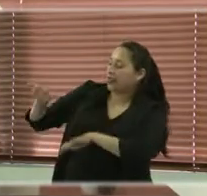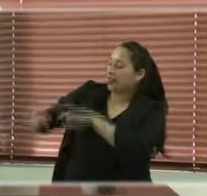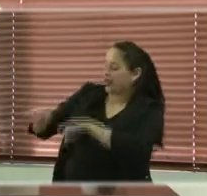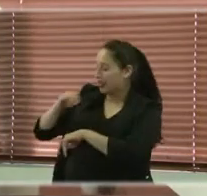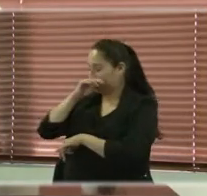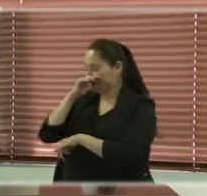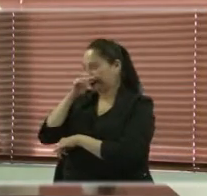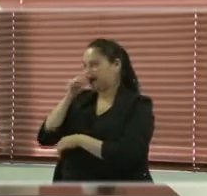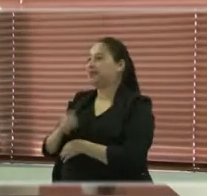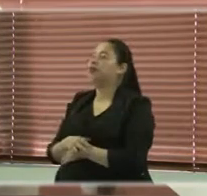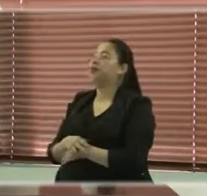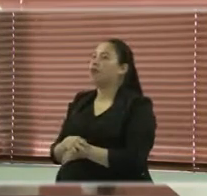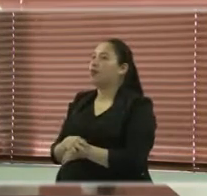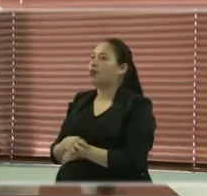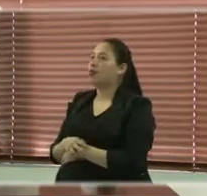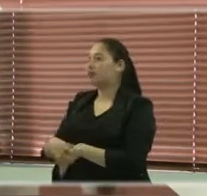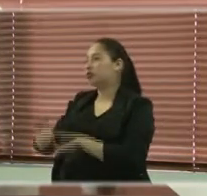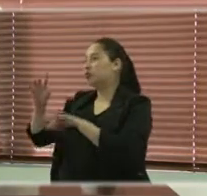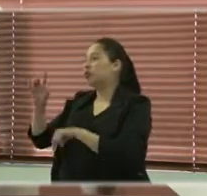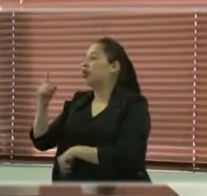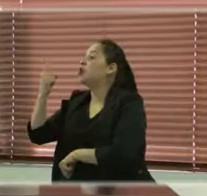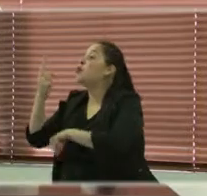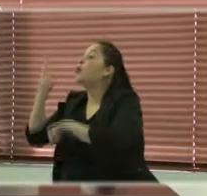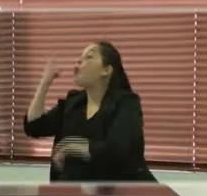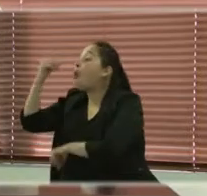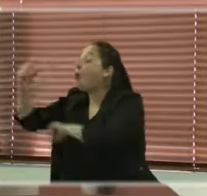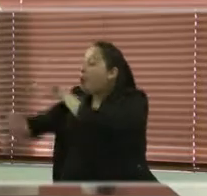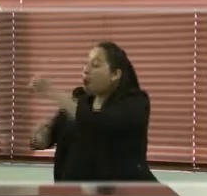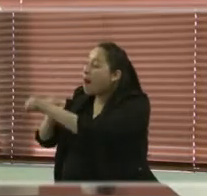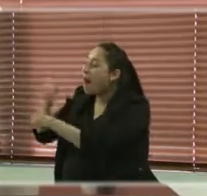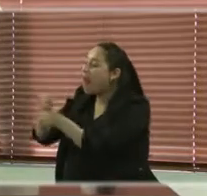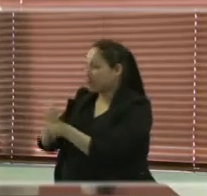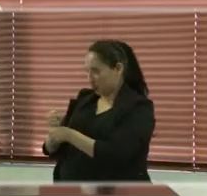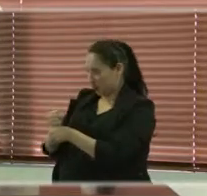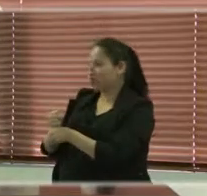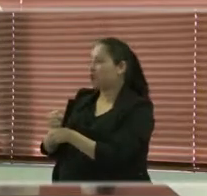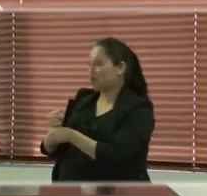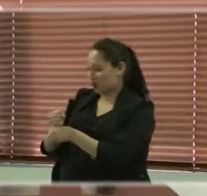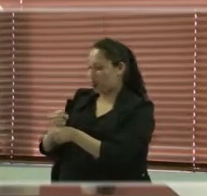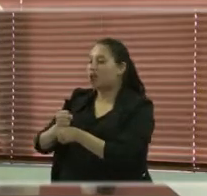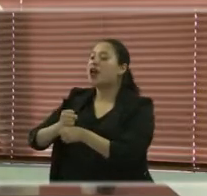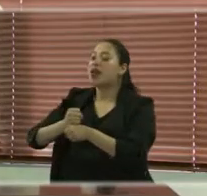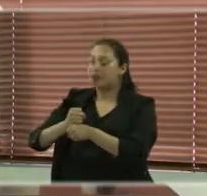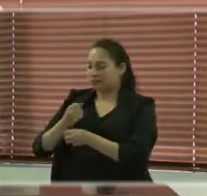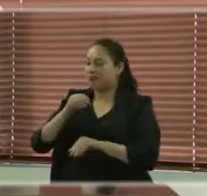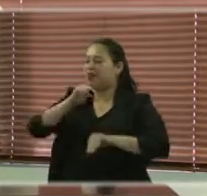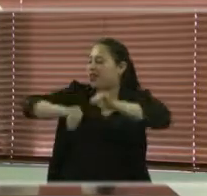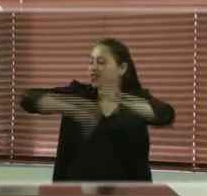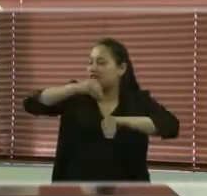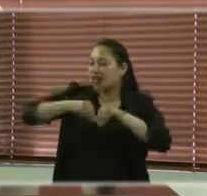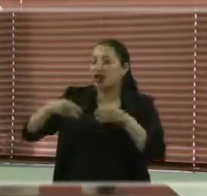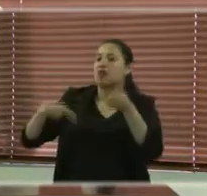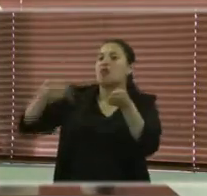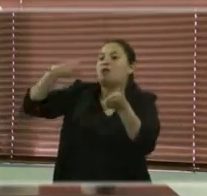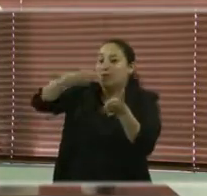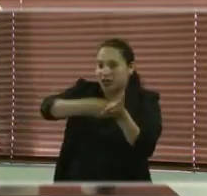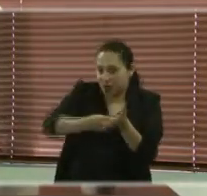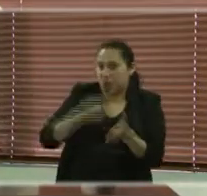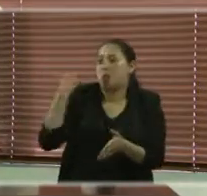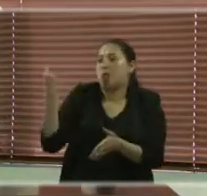a partir de eso eso puede durar digamos un año Porque si es tardado se elabora entonces